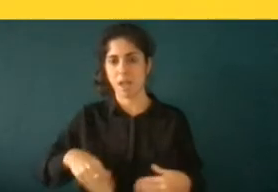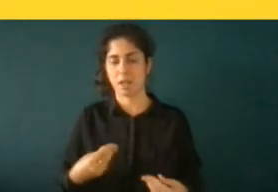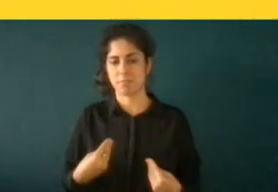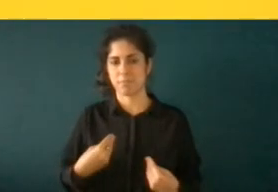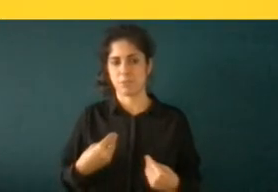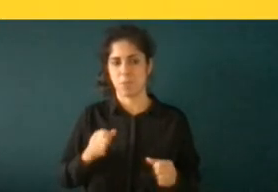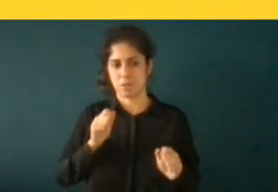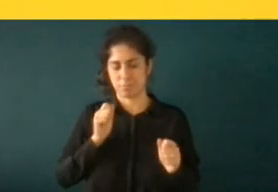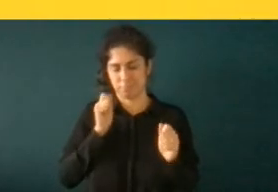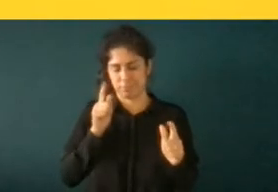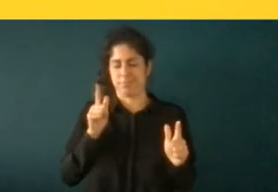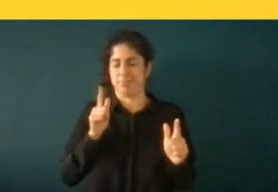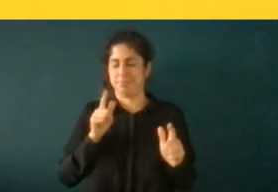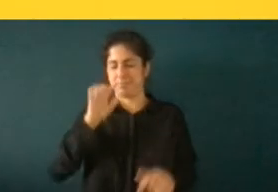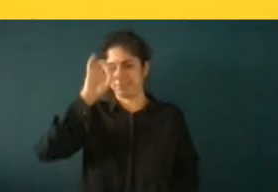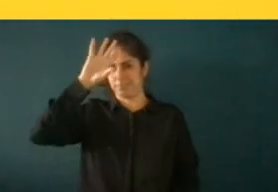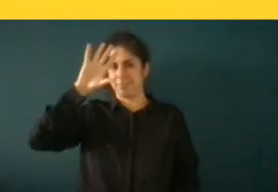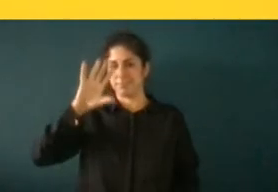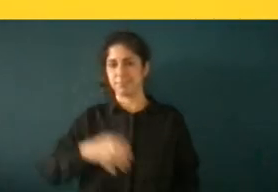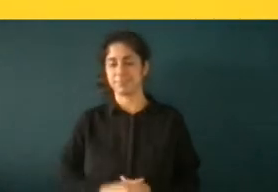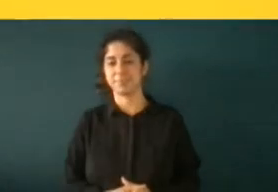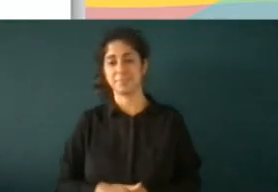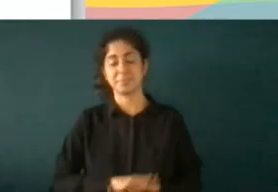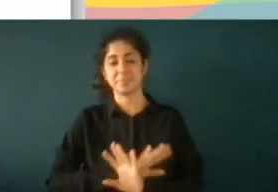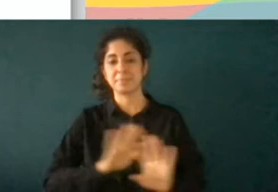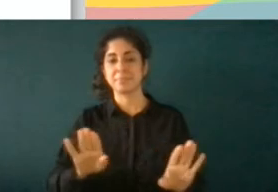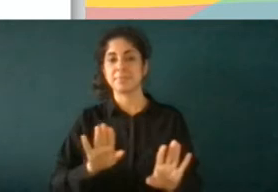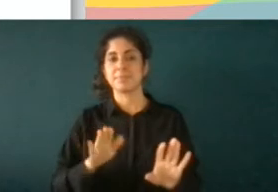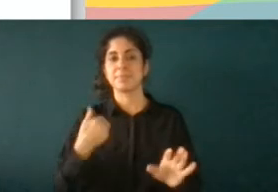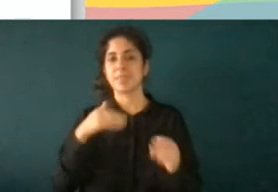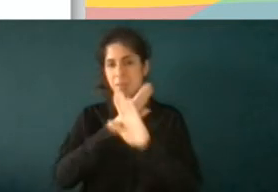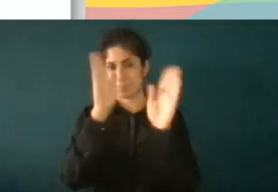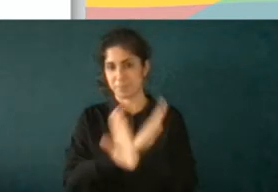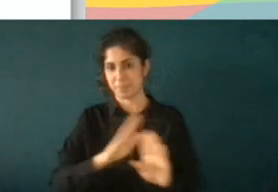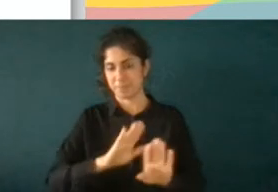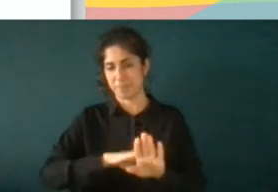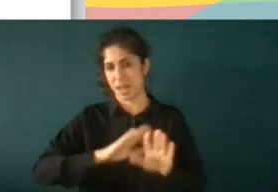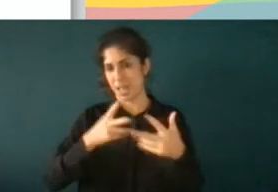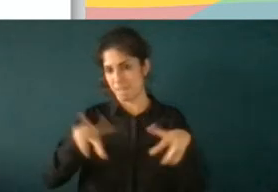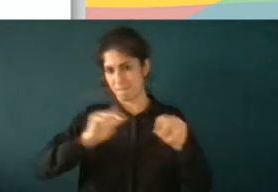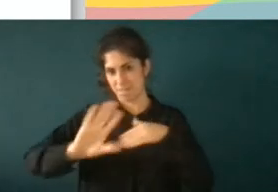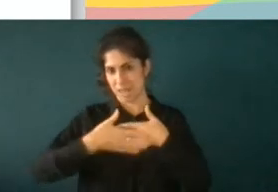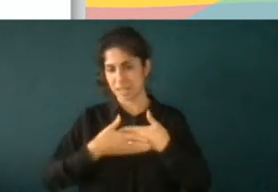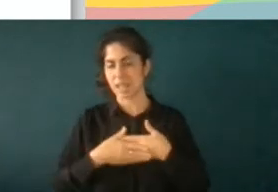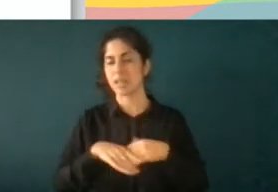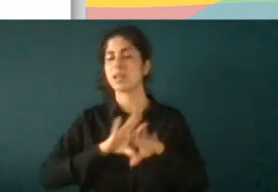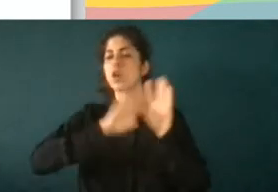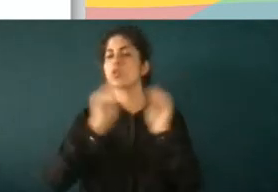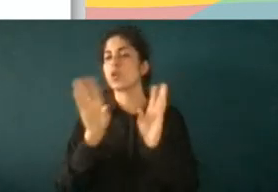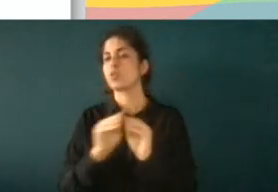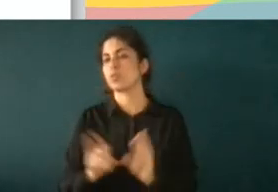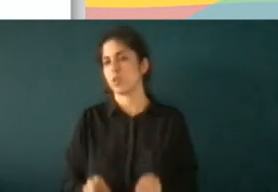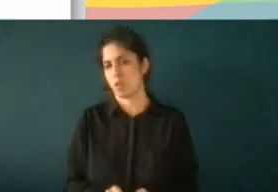y bueno y ya para finalizar un par de de conclusiones a las que llego